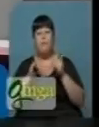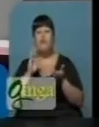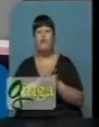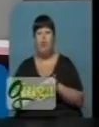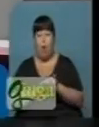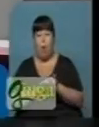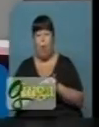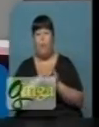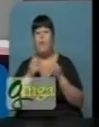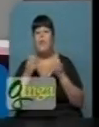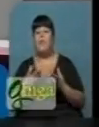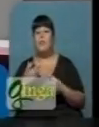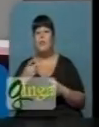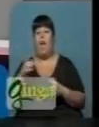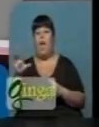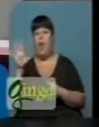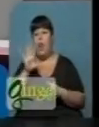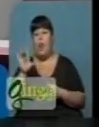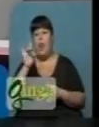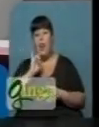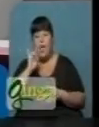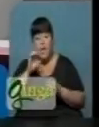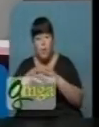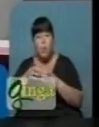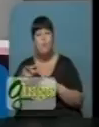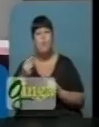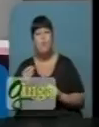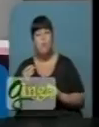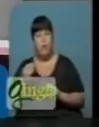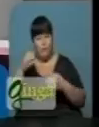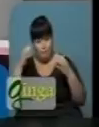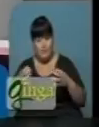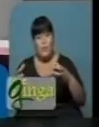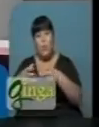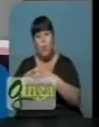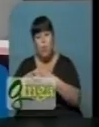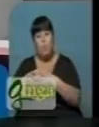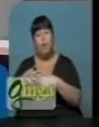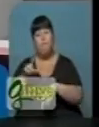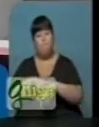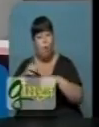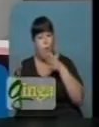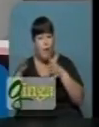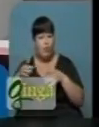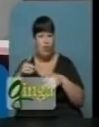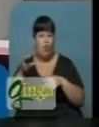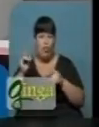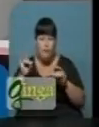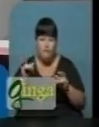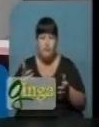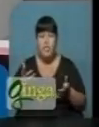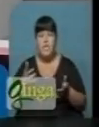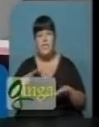ver con lo que está pasando en el sector lechero porque si bien es un sector que atraviesa situaciones complejas